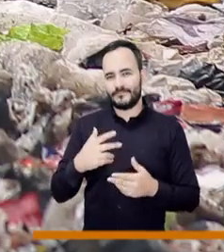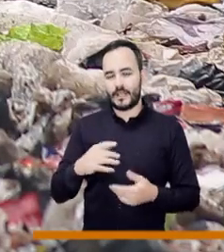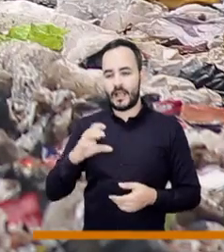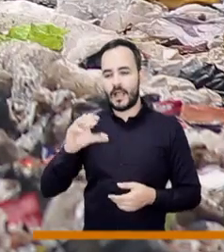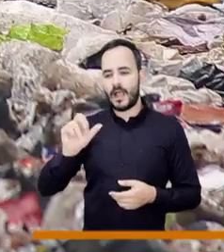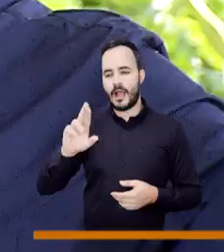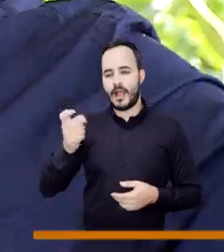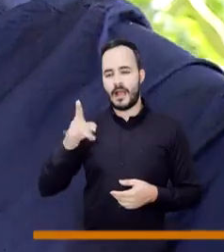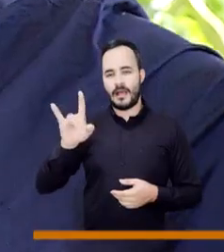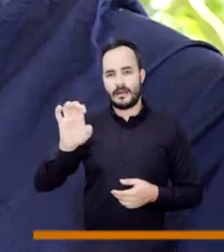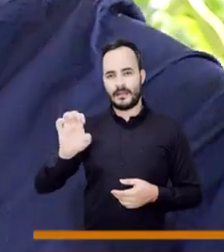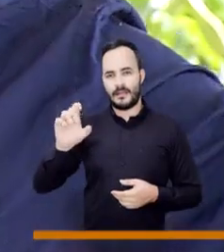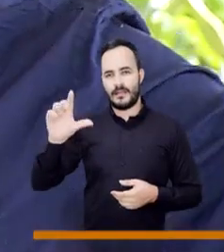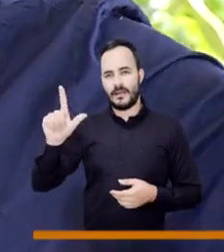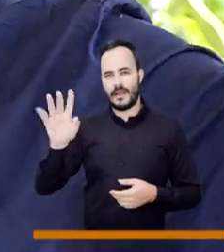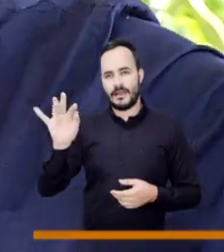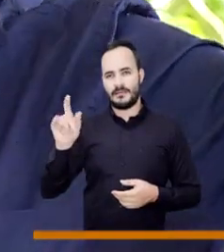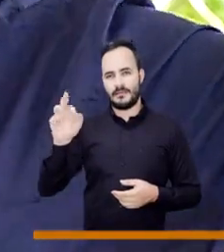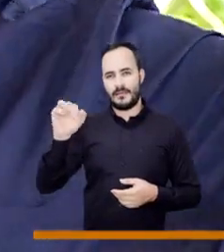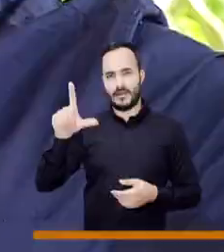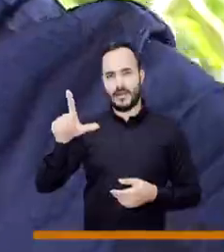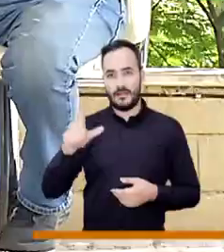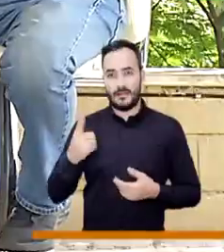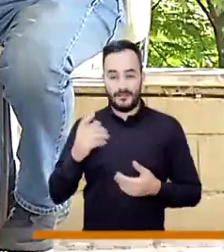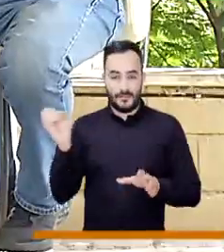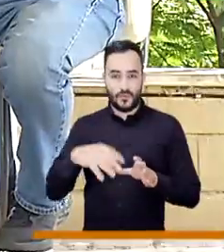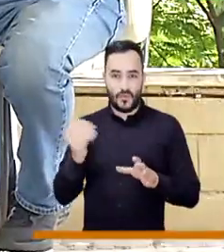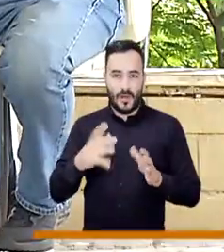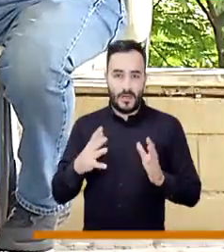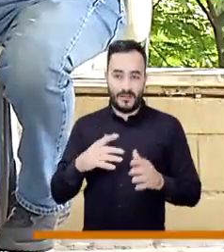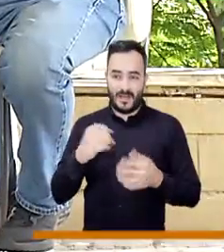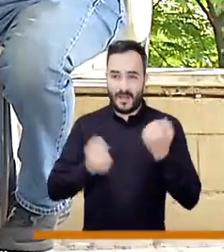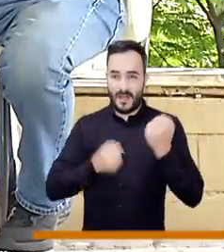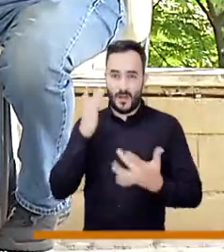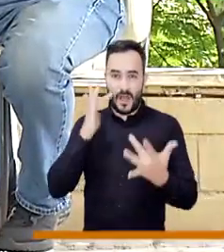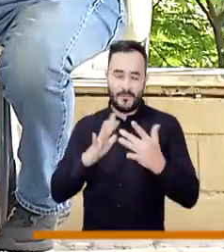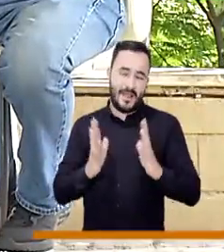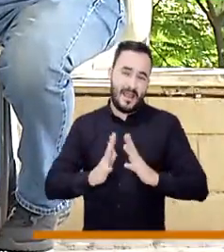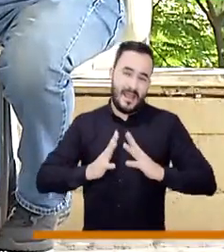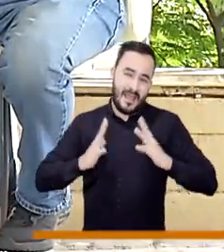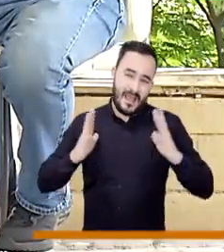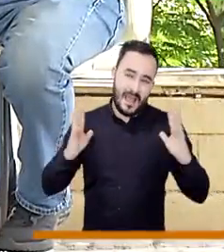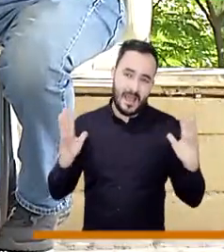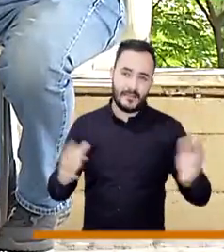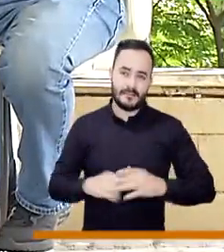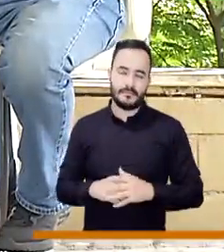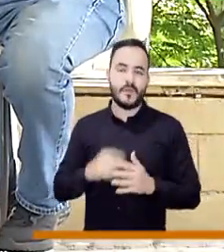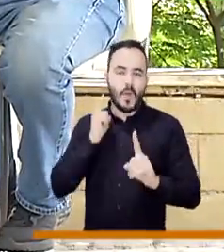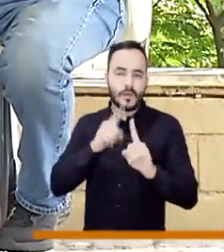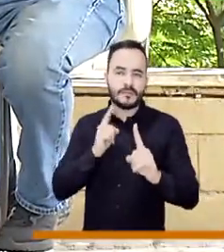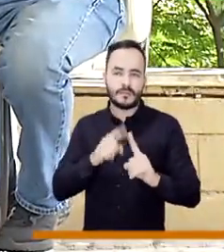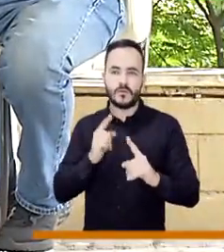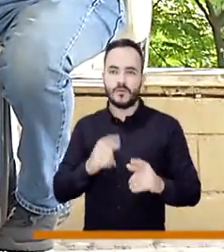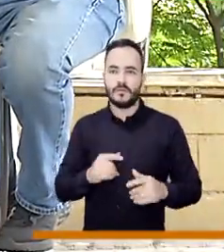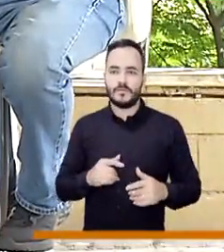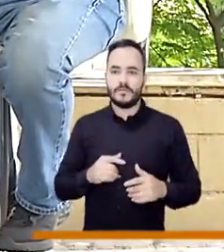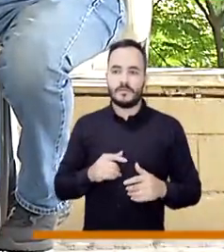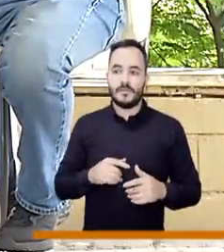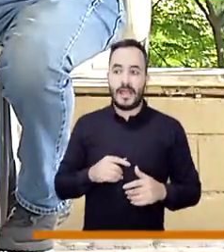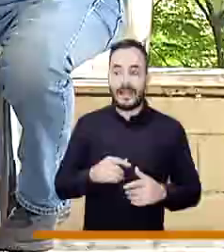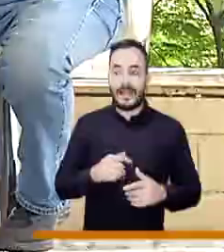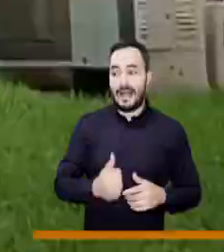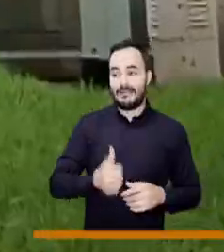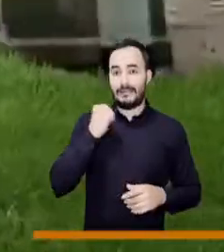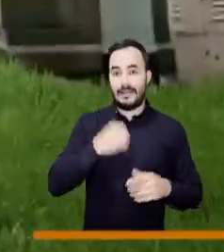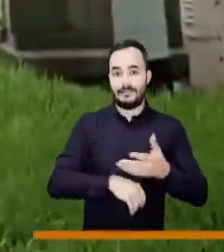que son unos carros de la basura inmensos, más grandes que toda esta terraza, para que supuestamente carguen por el lado lateral, no